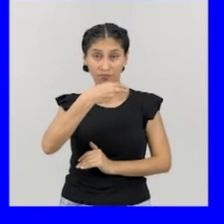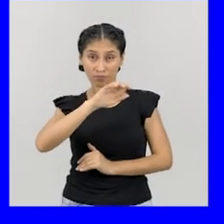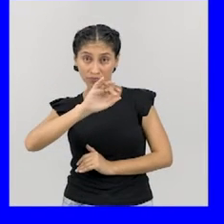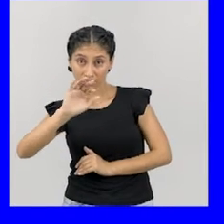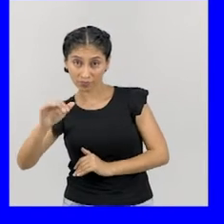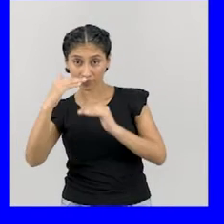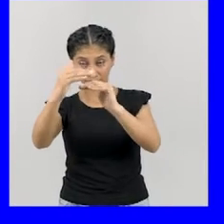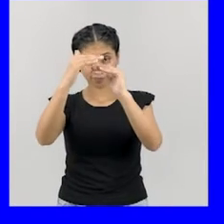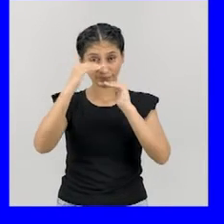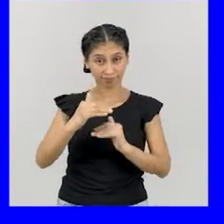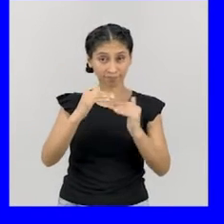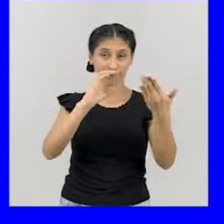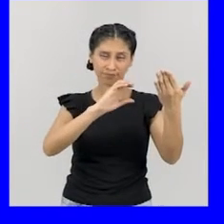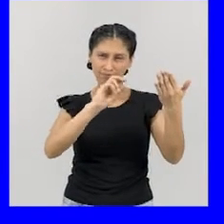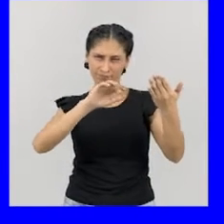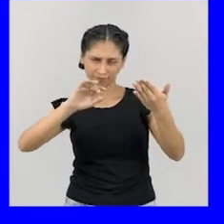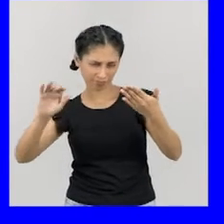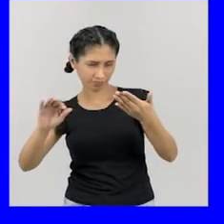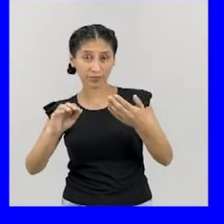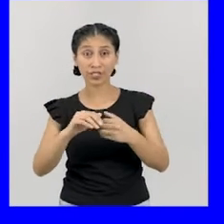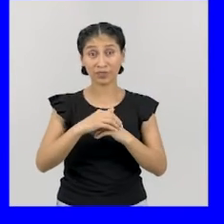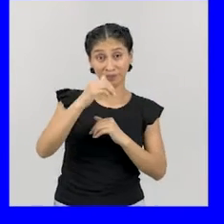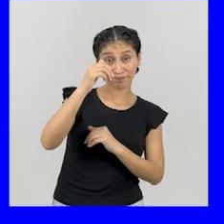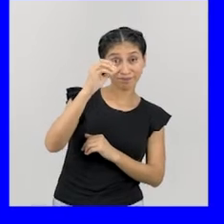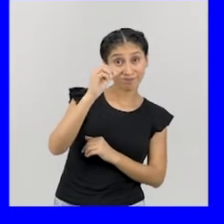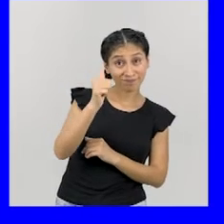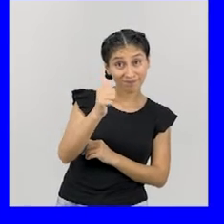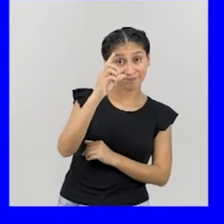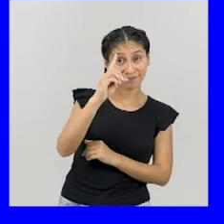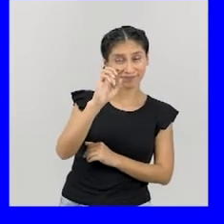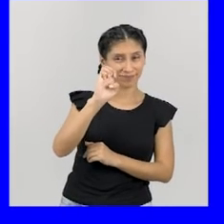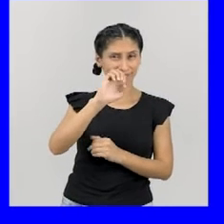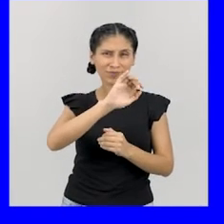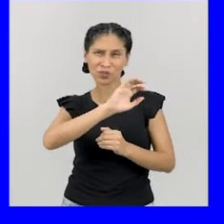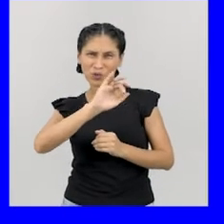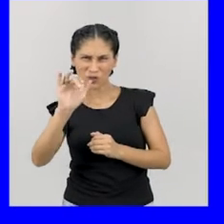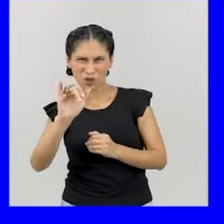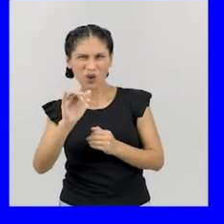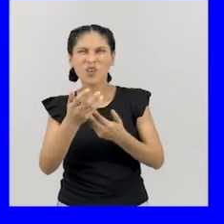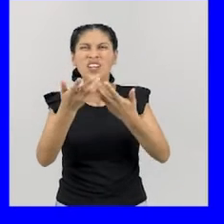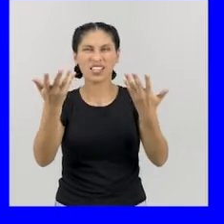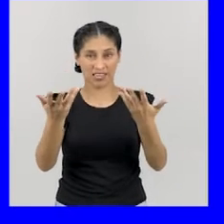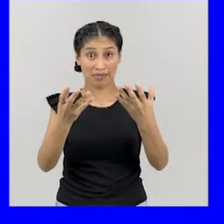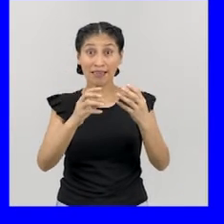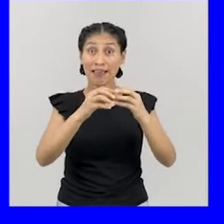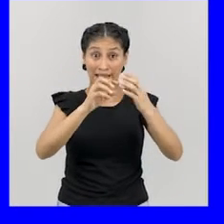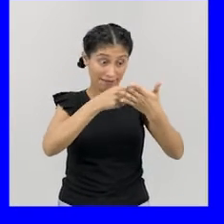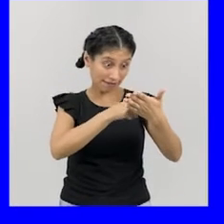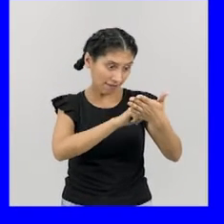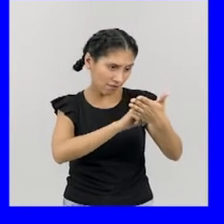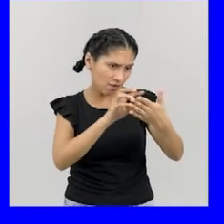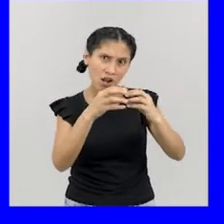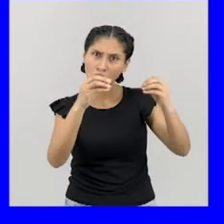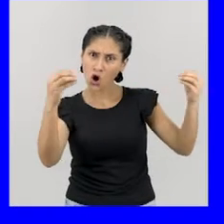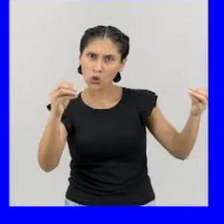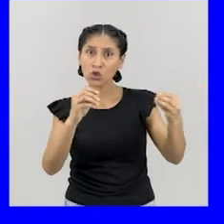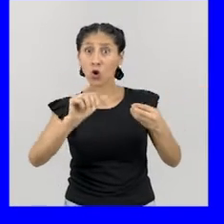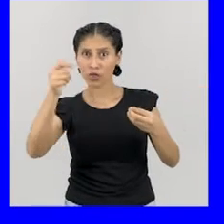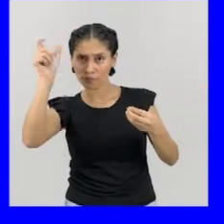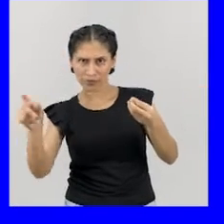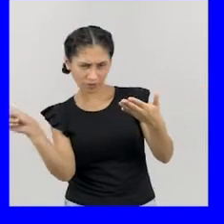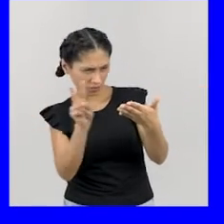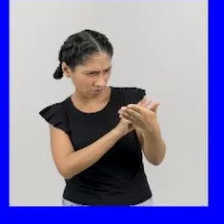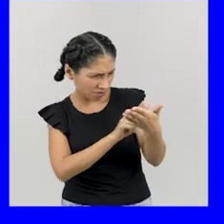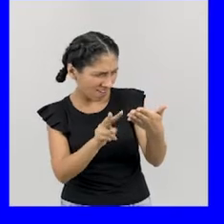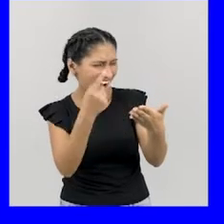cohesión. La adecuación se refiere al uso idóneo de la lengua para que el mensaje llegue con facilidad al lector.